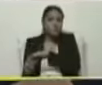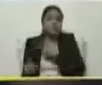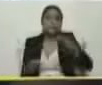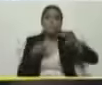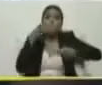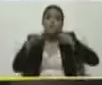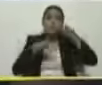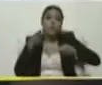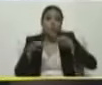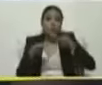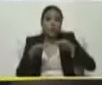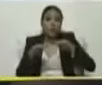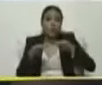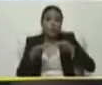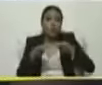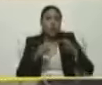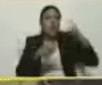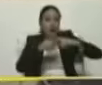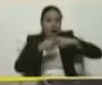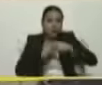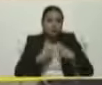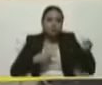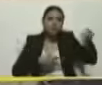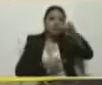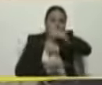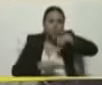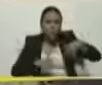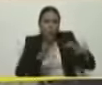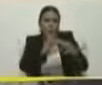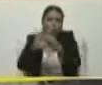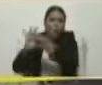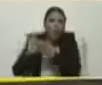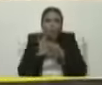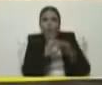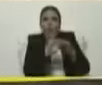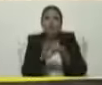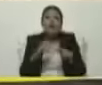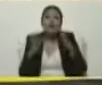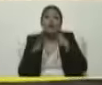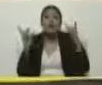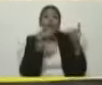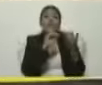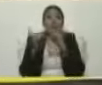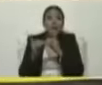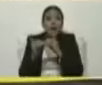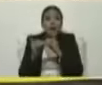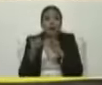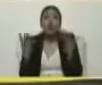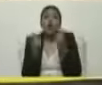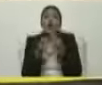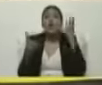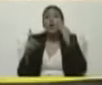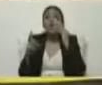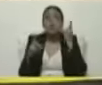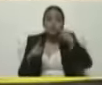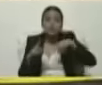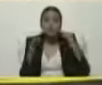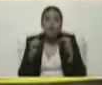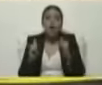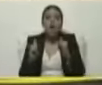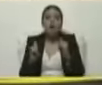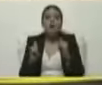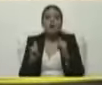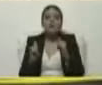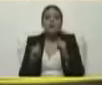político, inclusivo, abarcador. Y cuando hablo del gran diálogo es con la experiencia que ya tenemos.